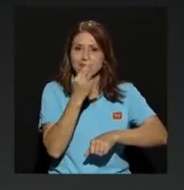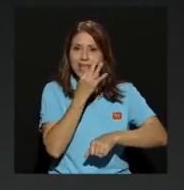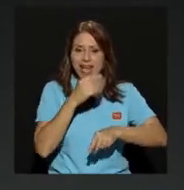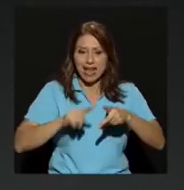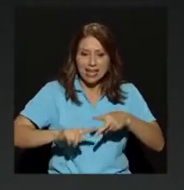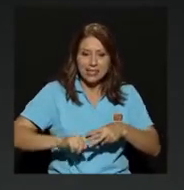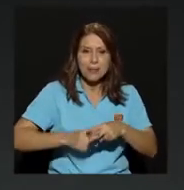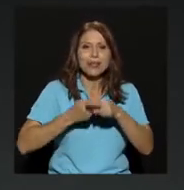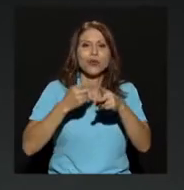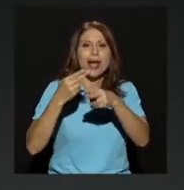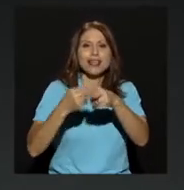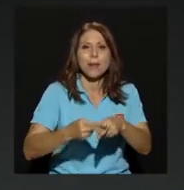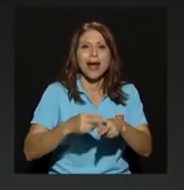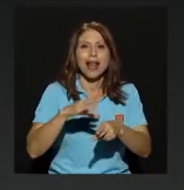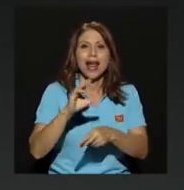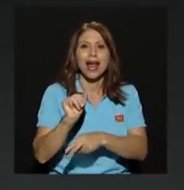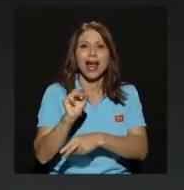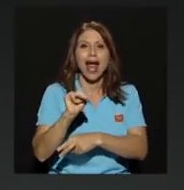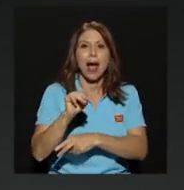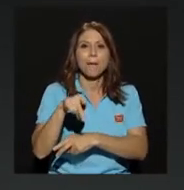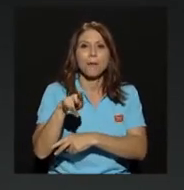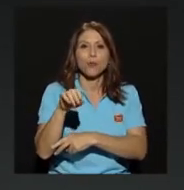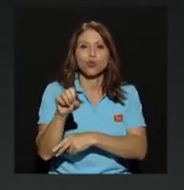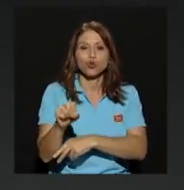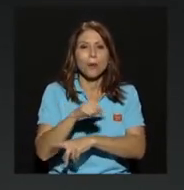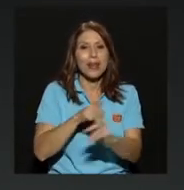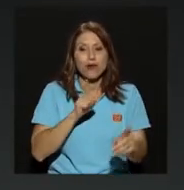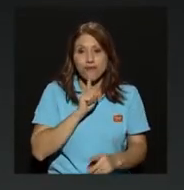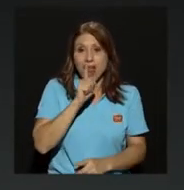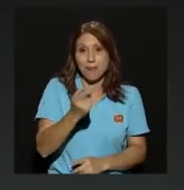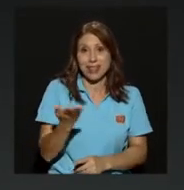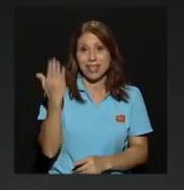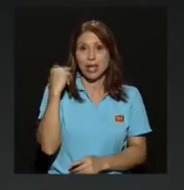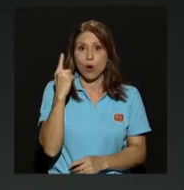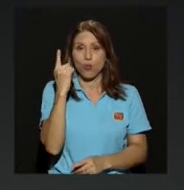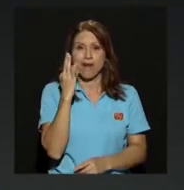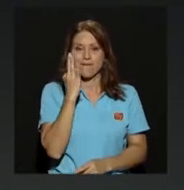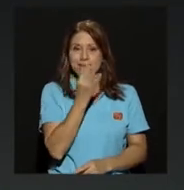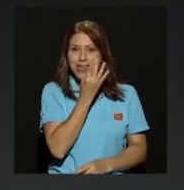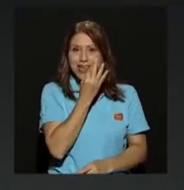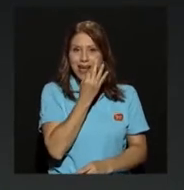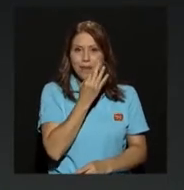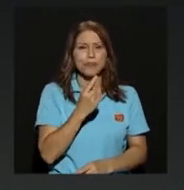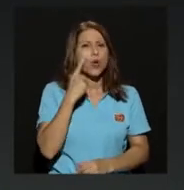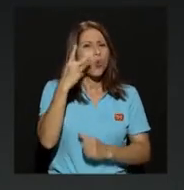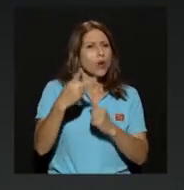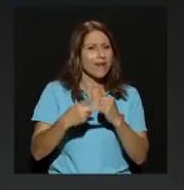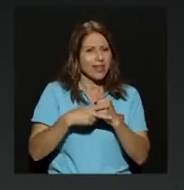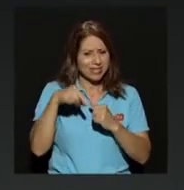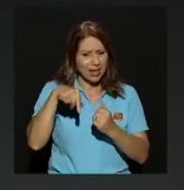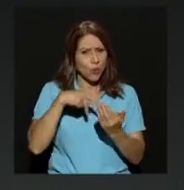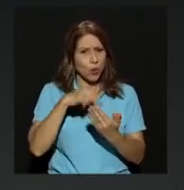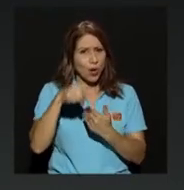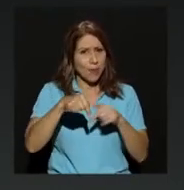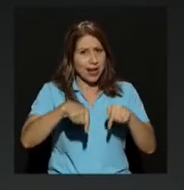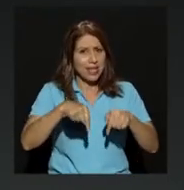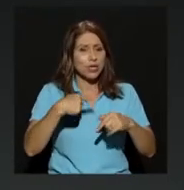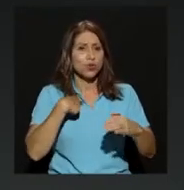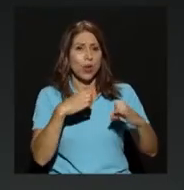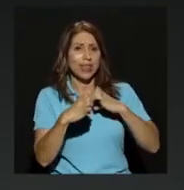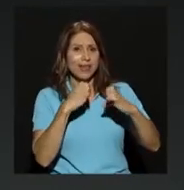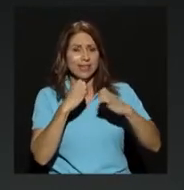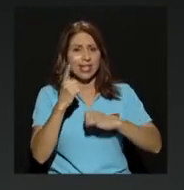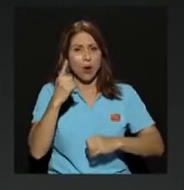llamar campus, pero que era realmente una finca. Y una vez en uno de estos programas entrevisté a un señor que